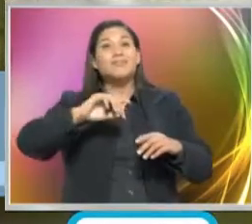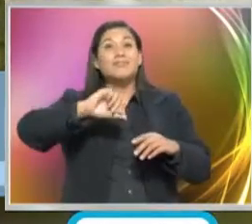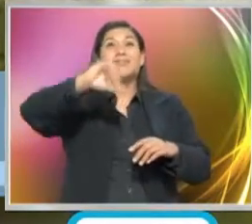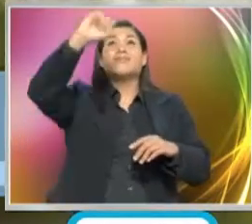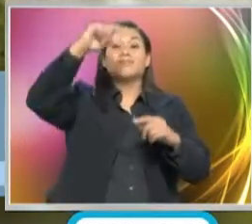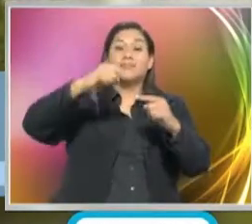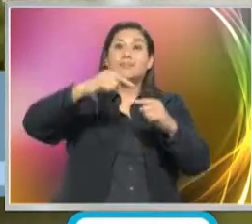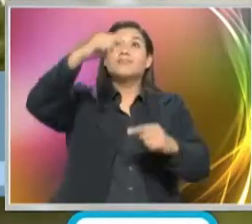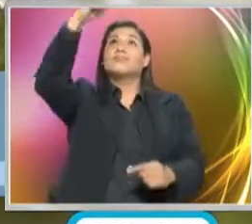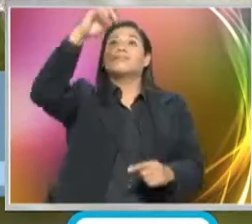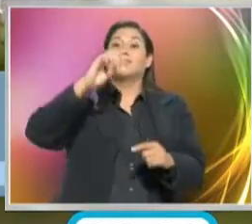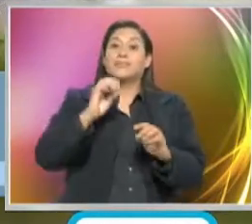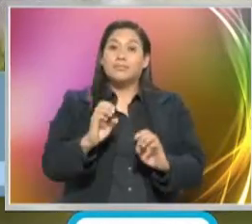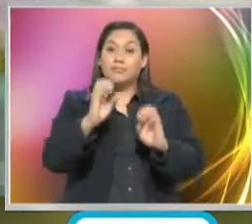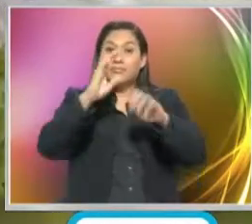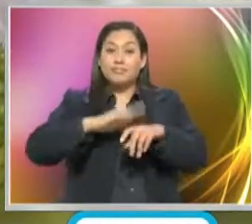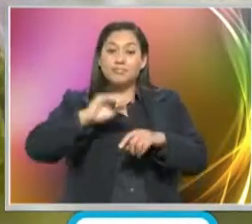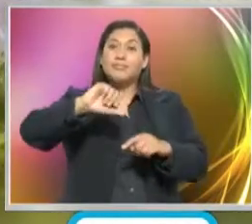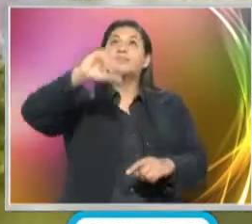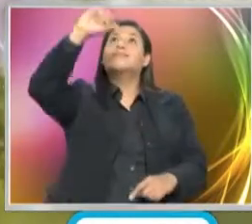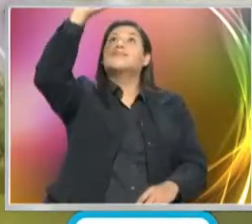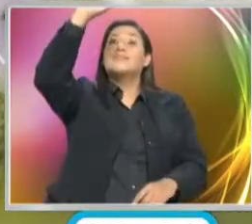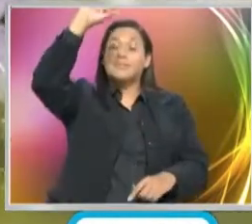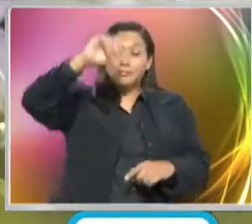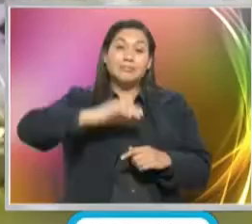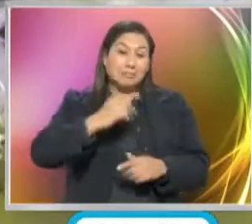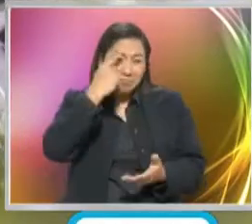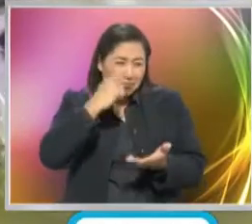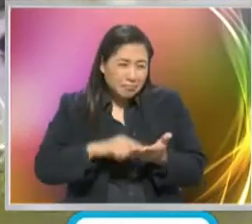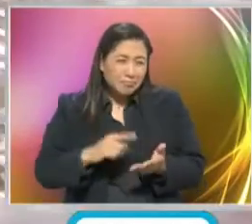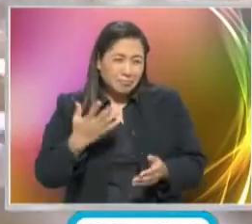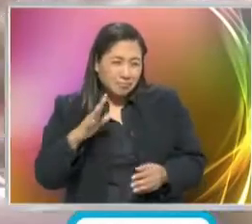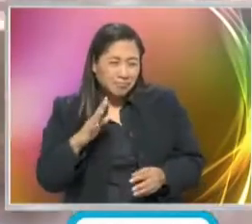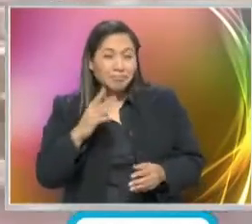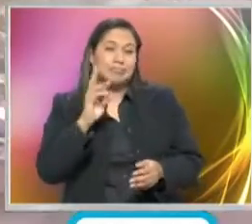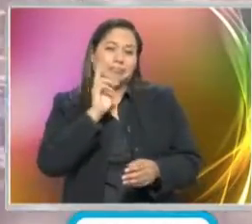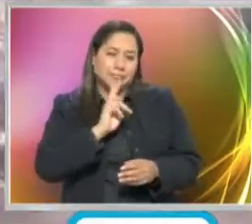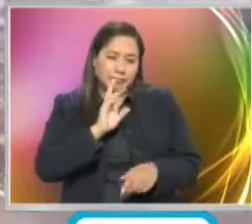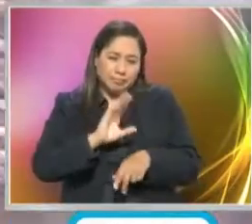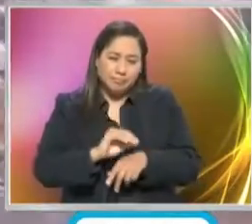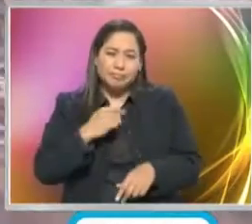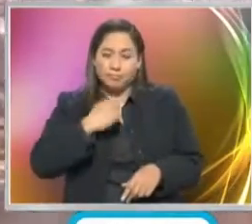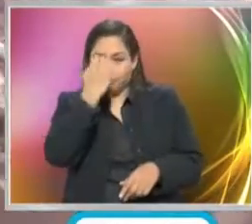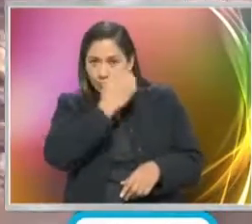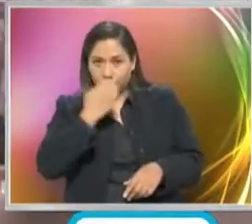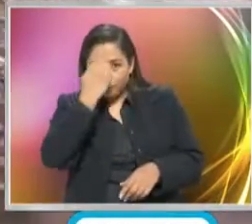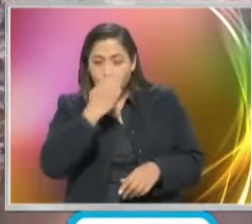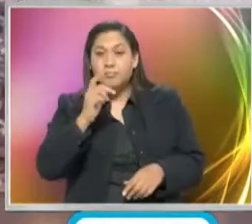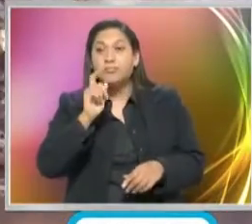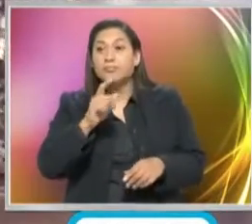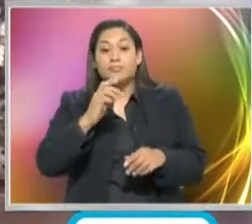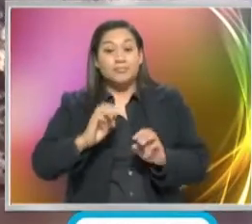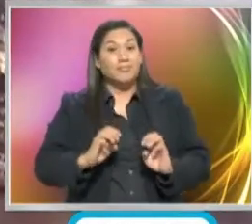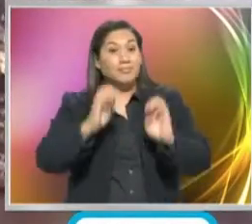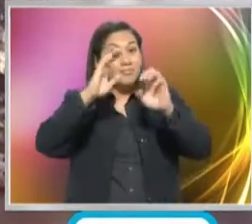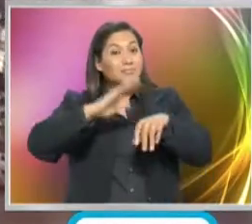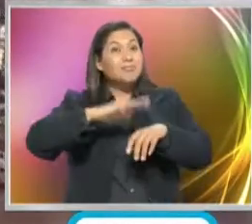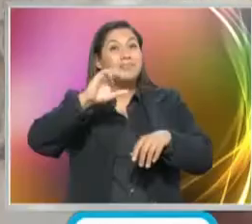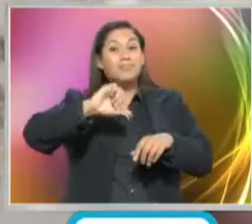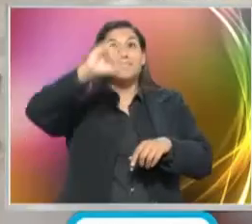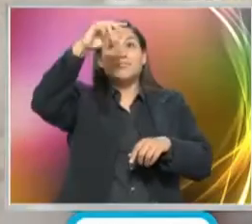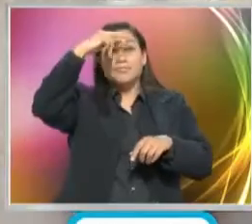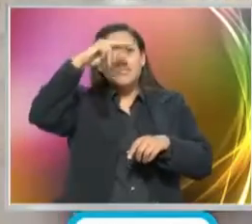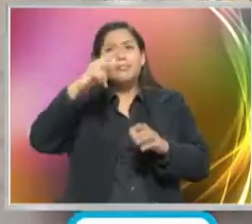que el edificio más alto, pues creo que incluso, a ver, déjame checar, pero el dato es el edificio más alto de México